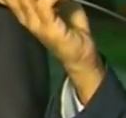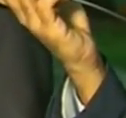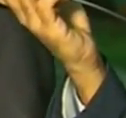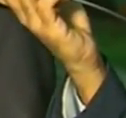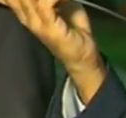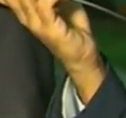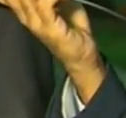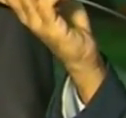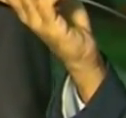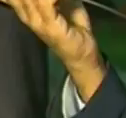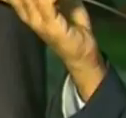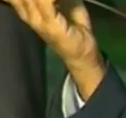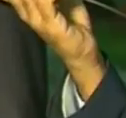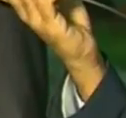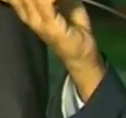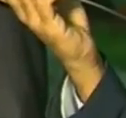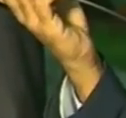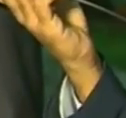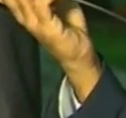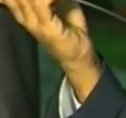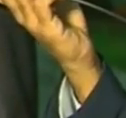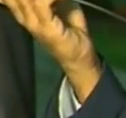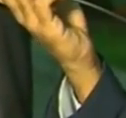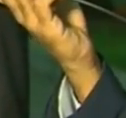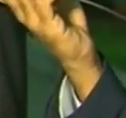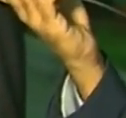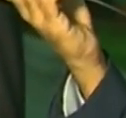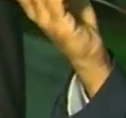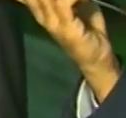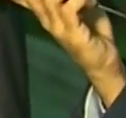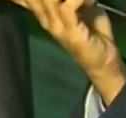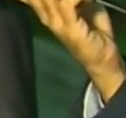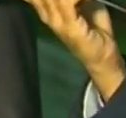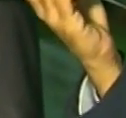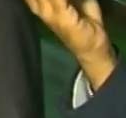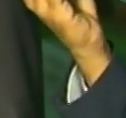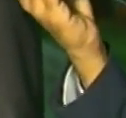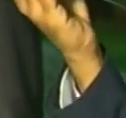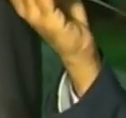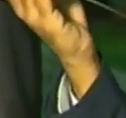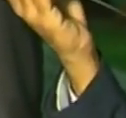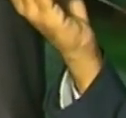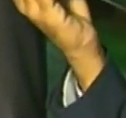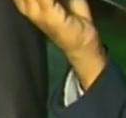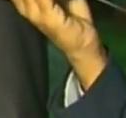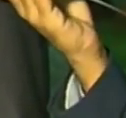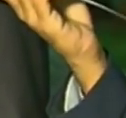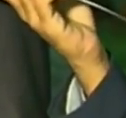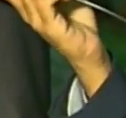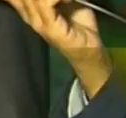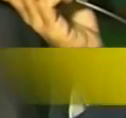de la oligarquía y transnacionales, puede estar. Esta ley, por esta vía, buscamos